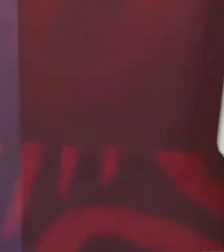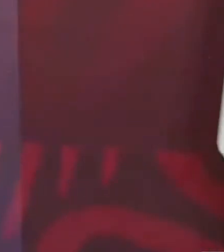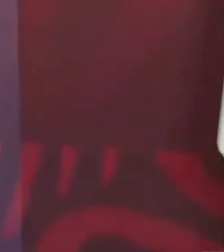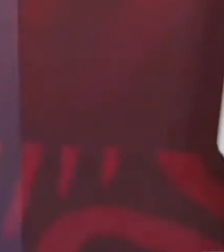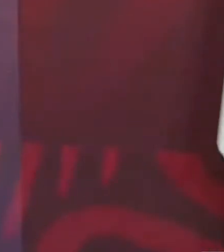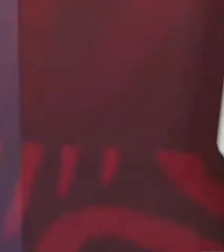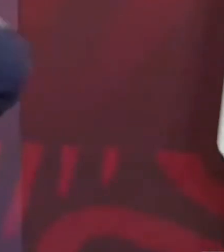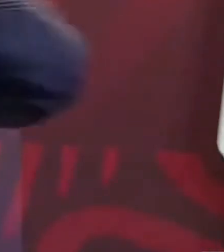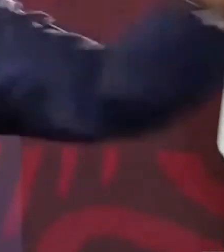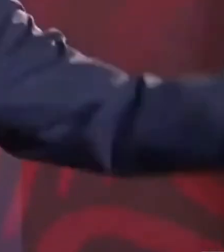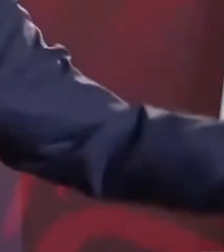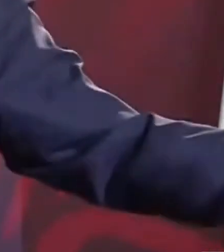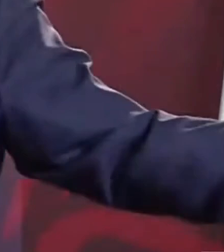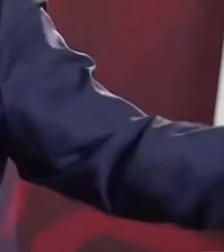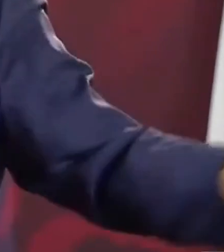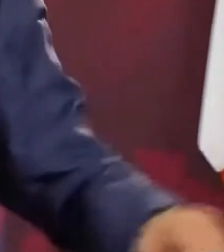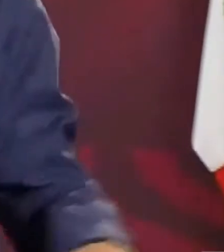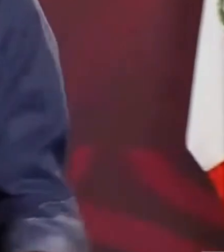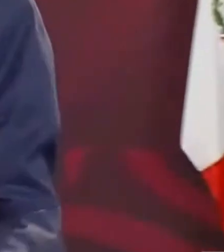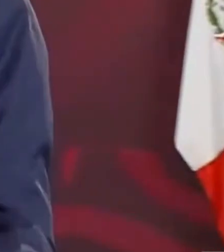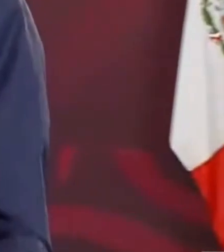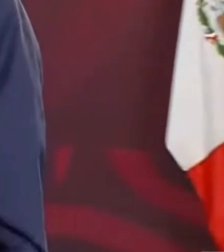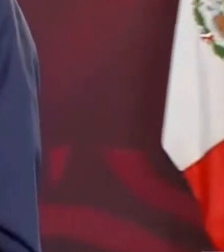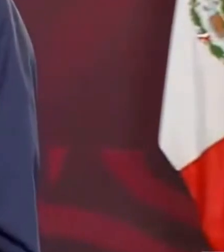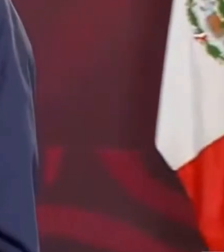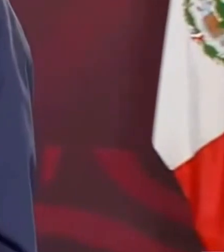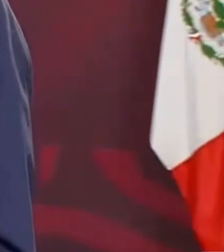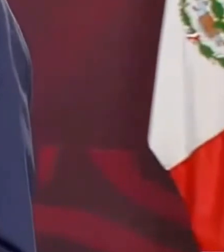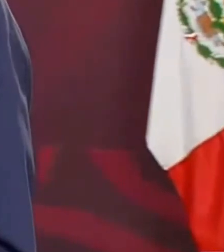No prosperó nada.